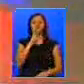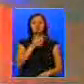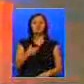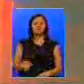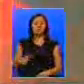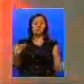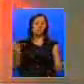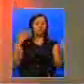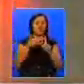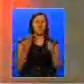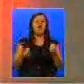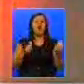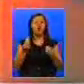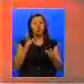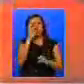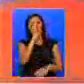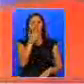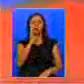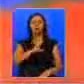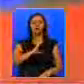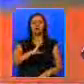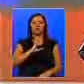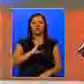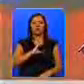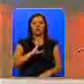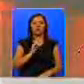Después va a hacer referencia a esas